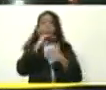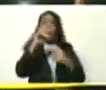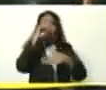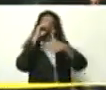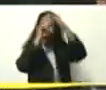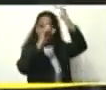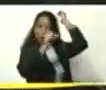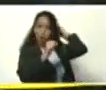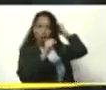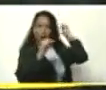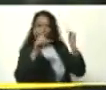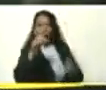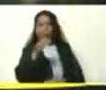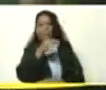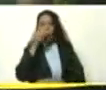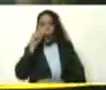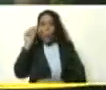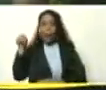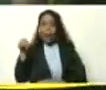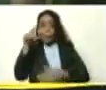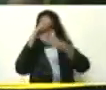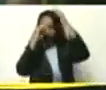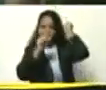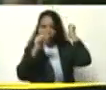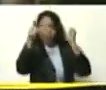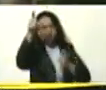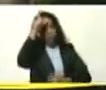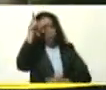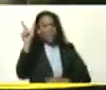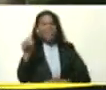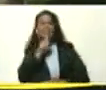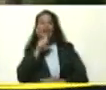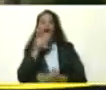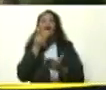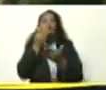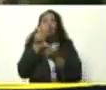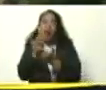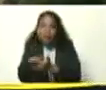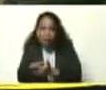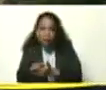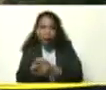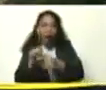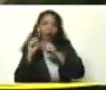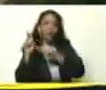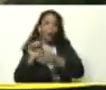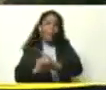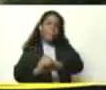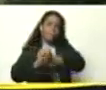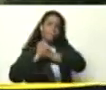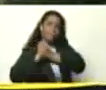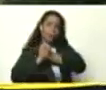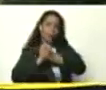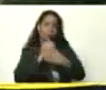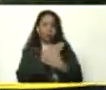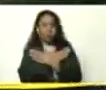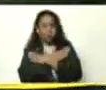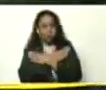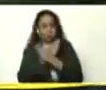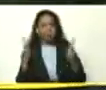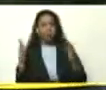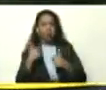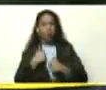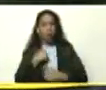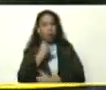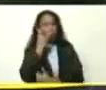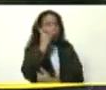al excelentísimo señor Seçki Mutebelioglu, quien ha agradecido parte de esta amistad sólida y decía también: estoy